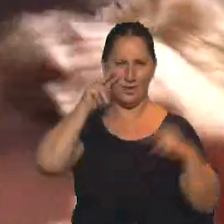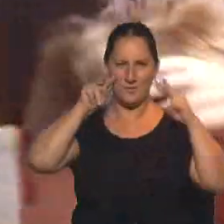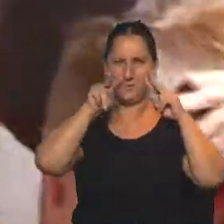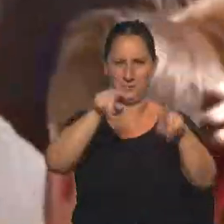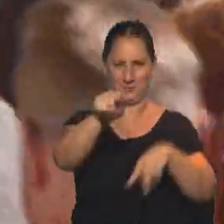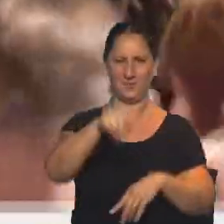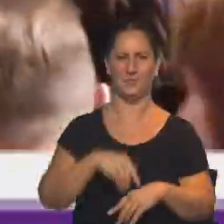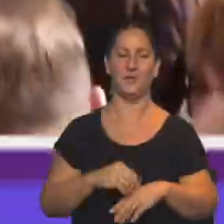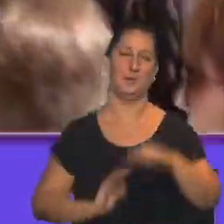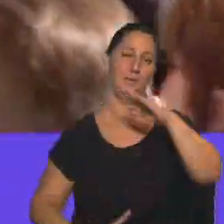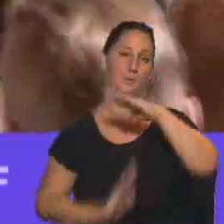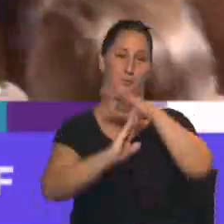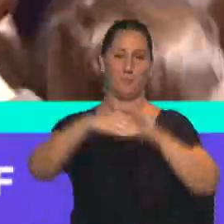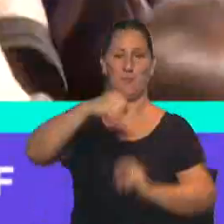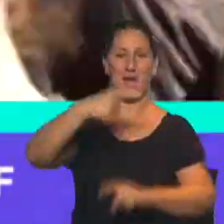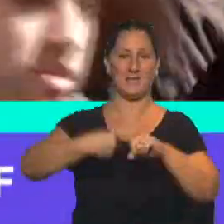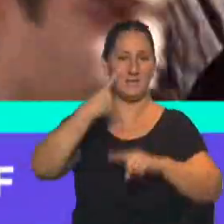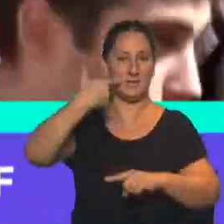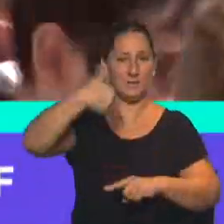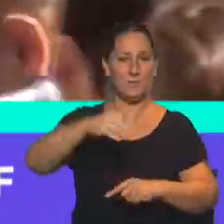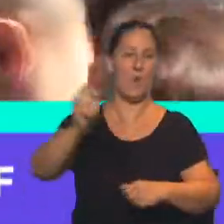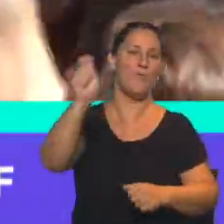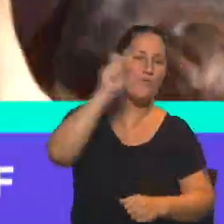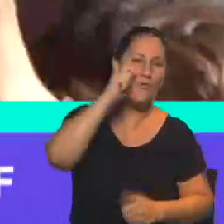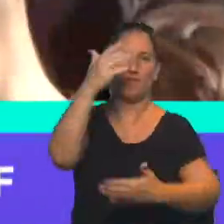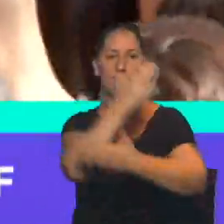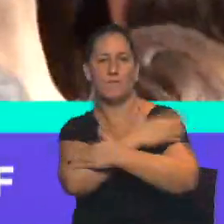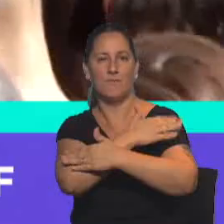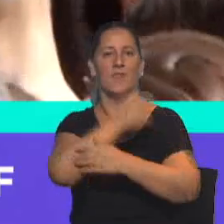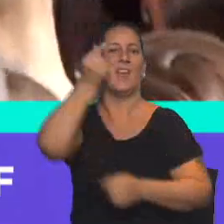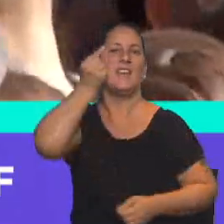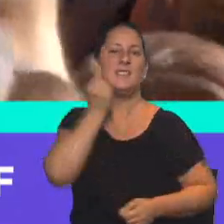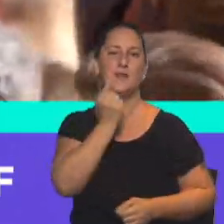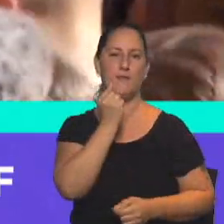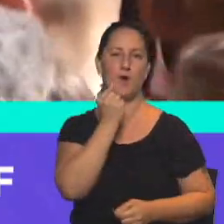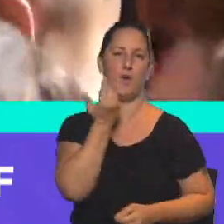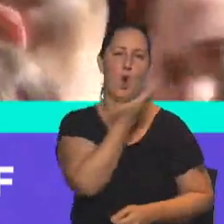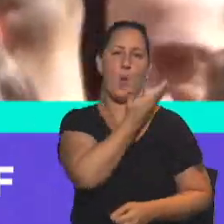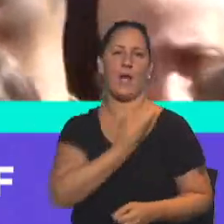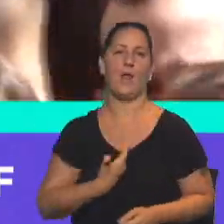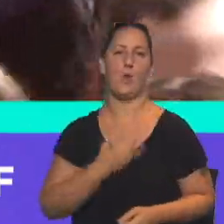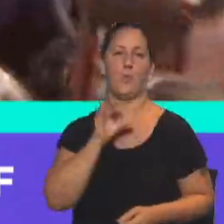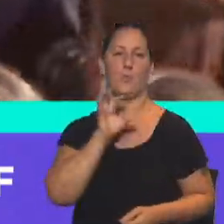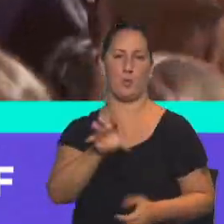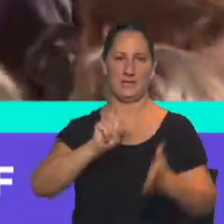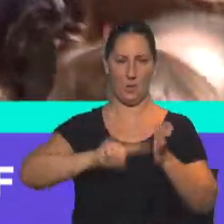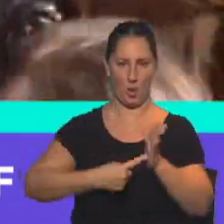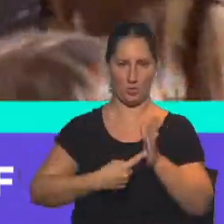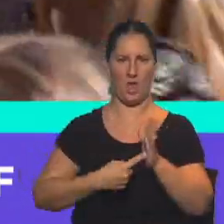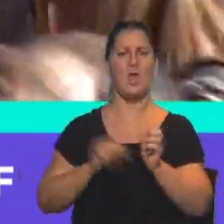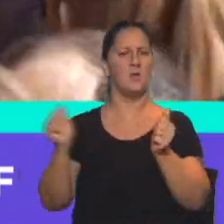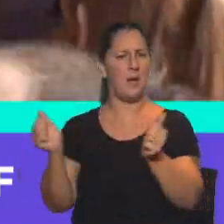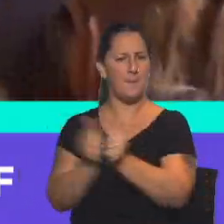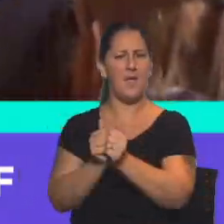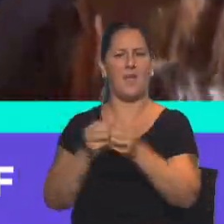ahora con su referente, con Máximo Kirchner, abrazándose con Axel Kicillof, el gobernador de la provincia de Buenos Aires, que llegó acompañado además con